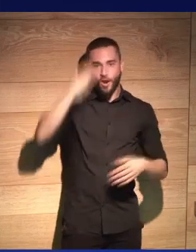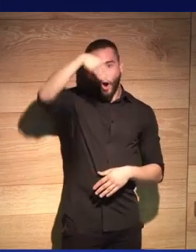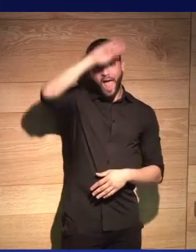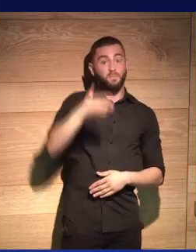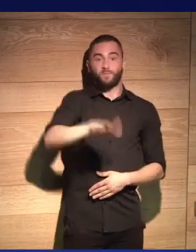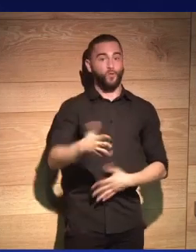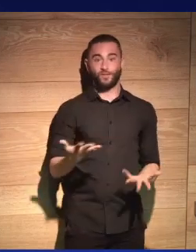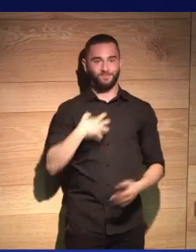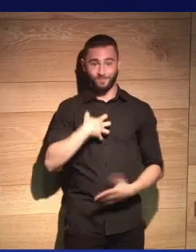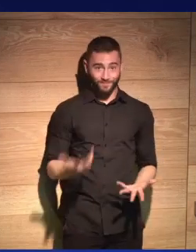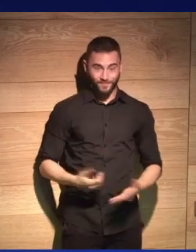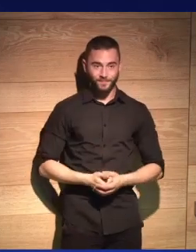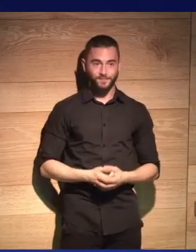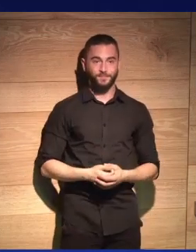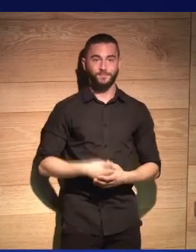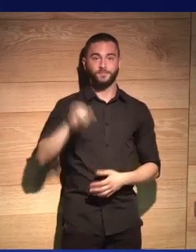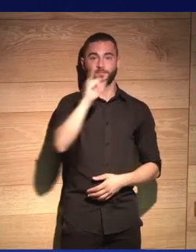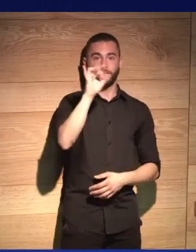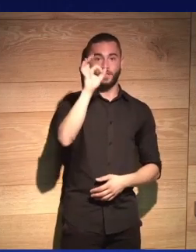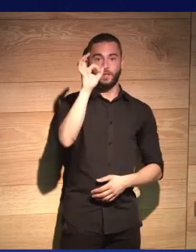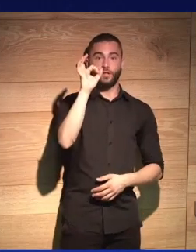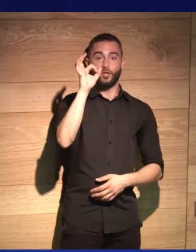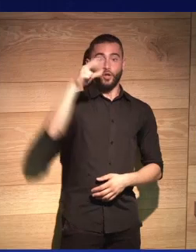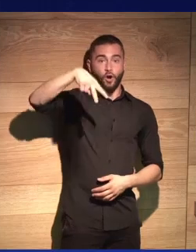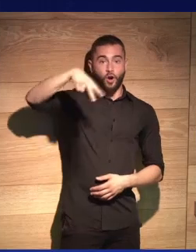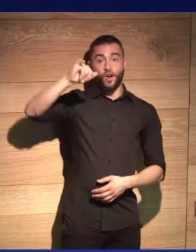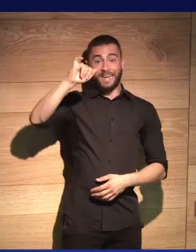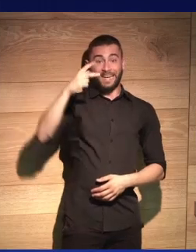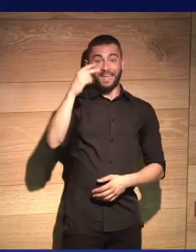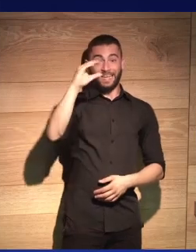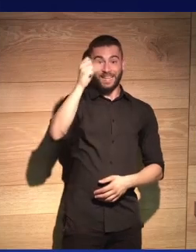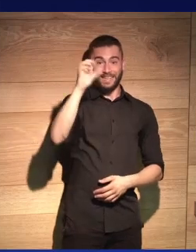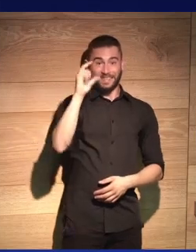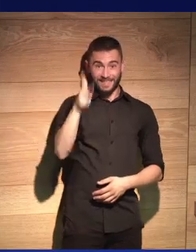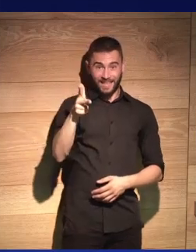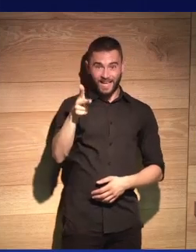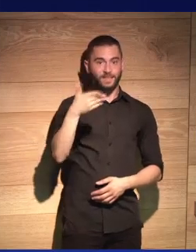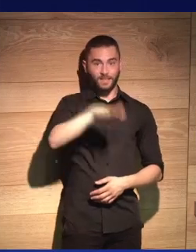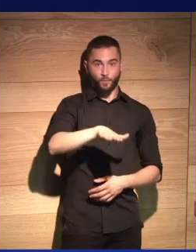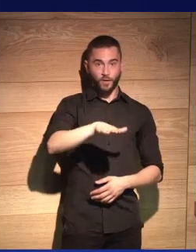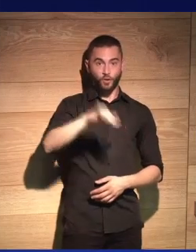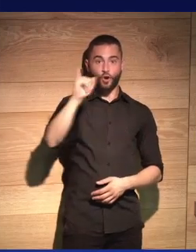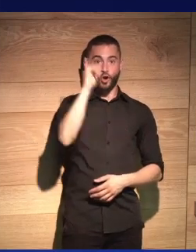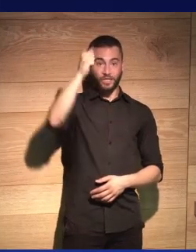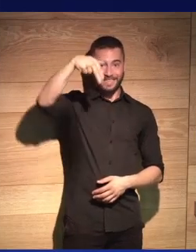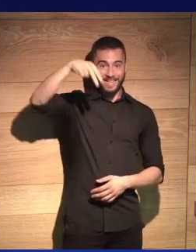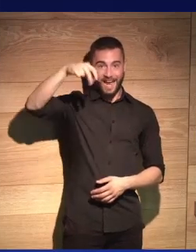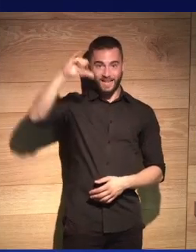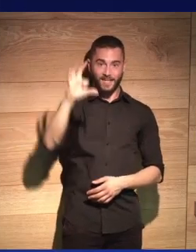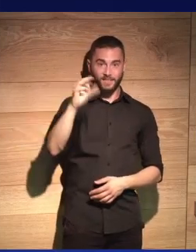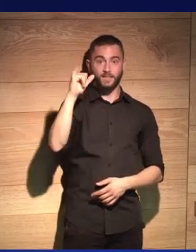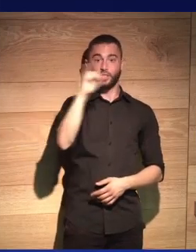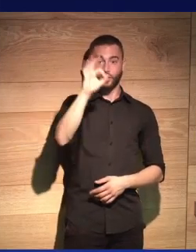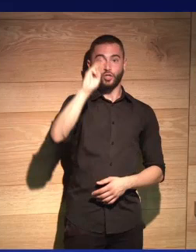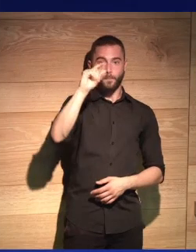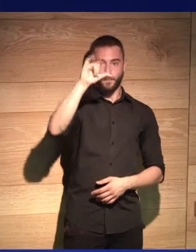Sí. Al igual que Johnny Cash, está muerto. Ajá. Al igual que Janis Joplin, ¿está muerta?